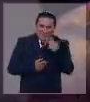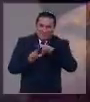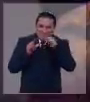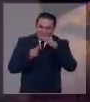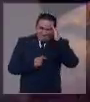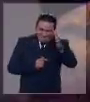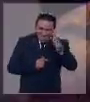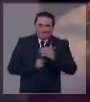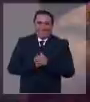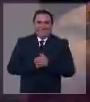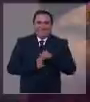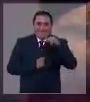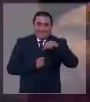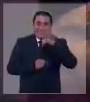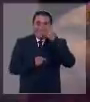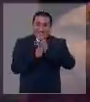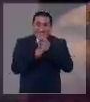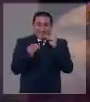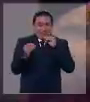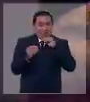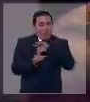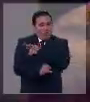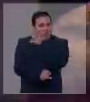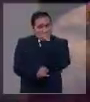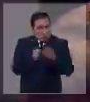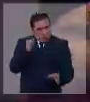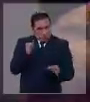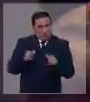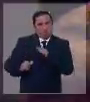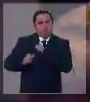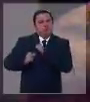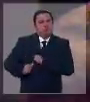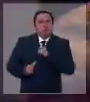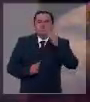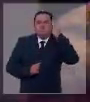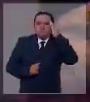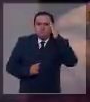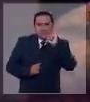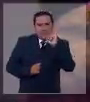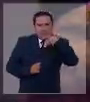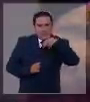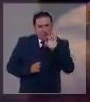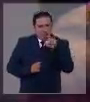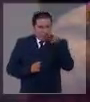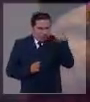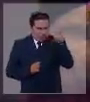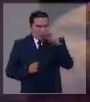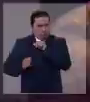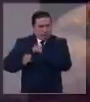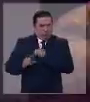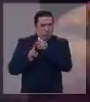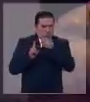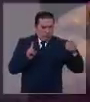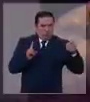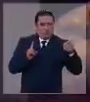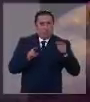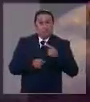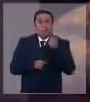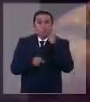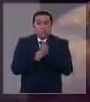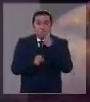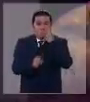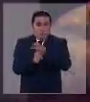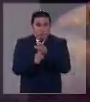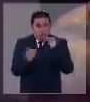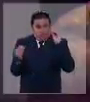último de los debates organizados por el Instituto Nacional Electoral. Como los dos anteriores, se transmite a todo el país